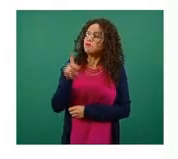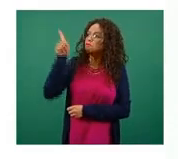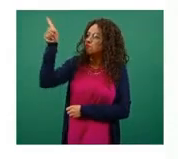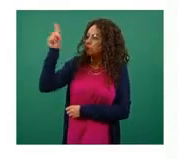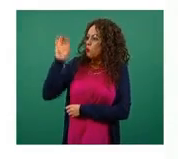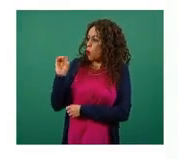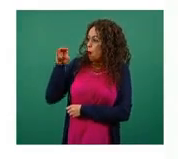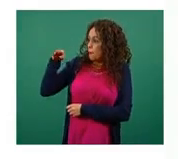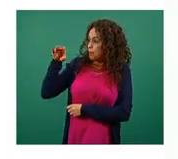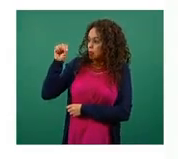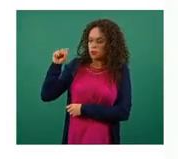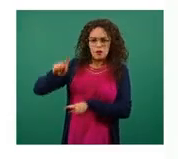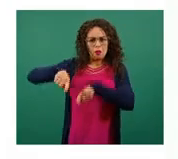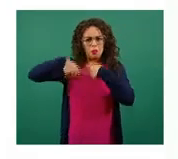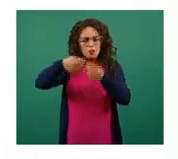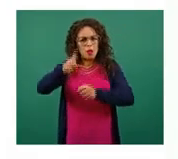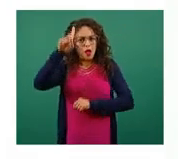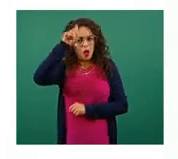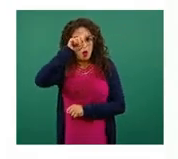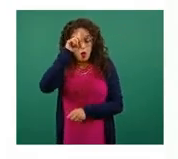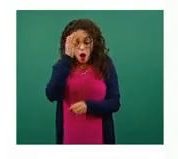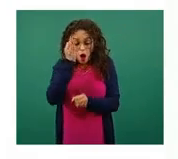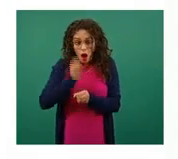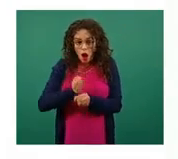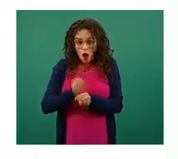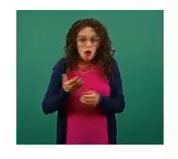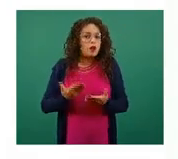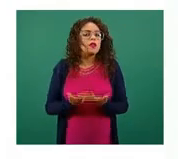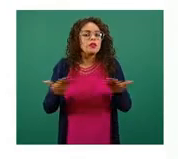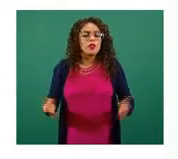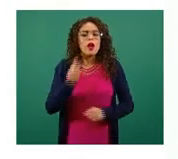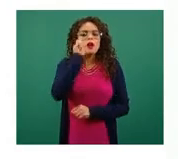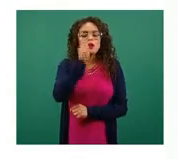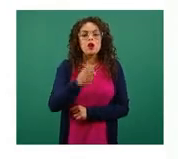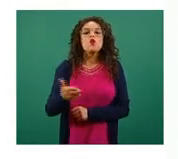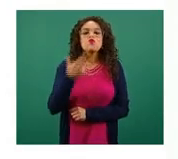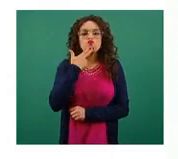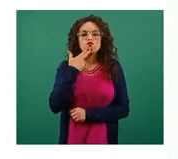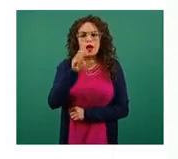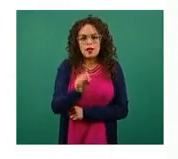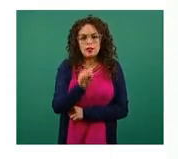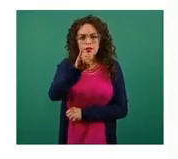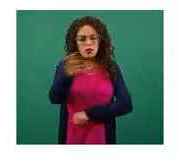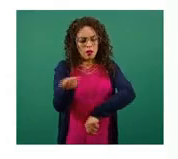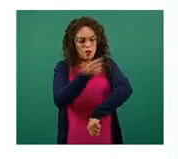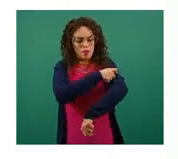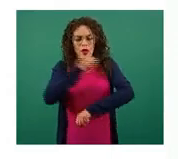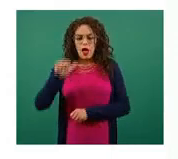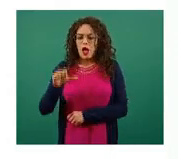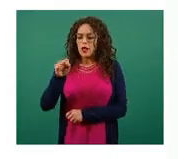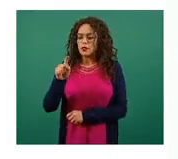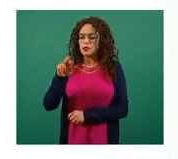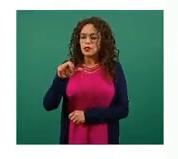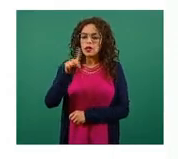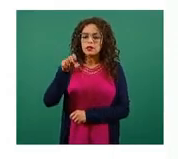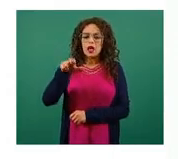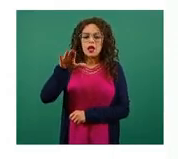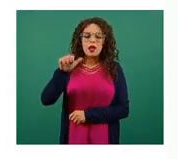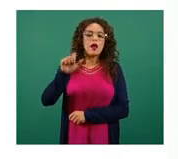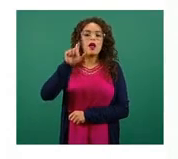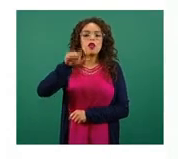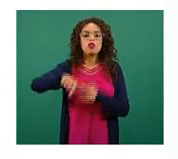Salud recomienda actualmente el uso de la vacuna AstraZeneca